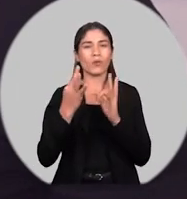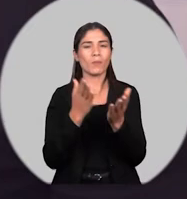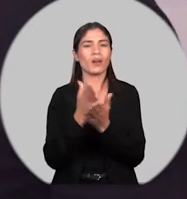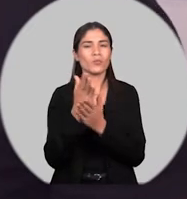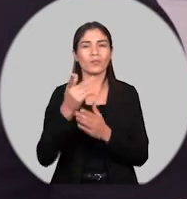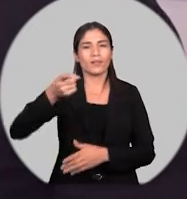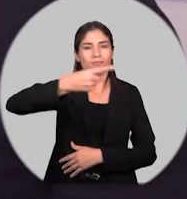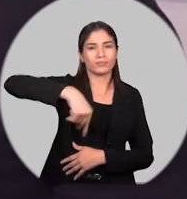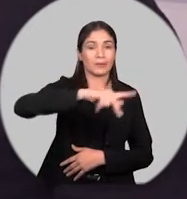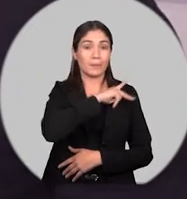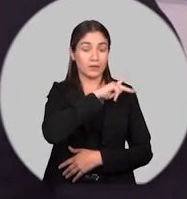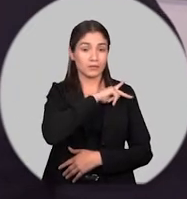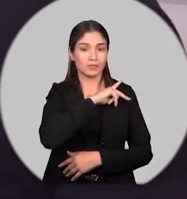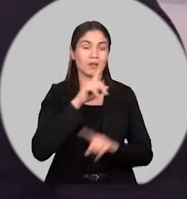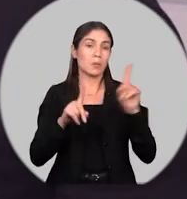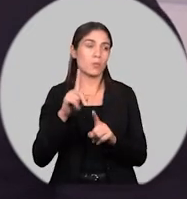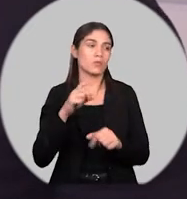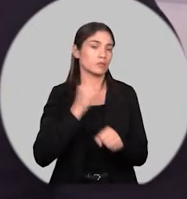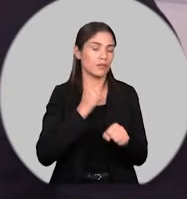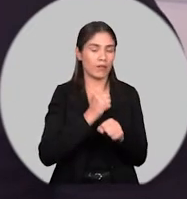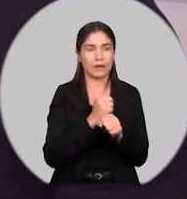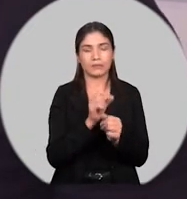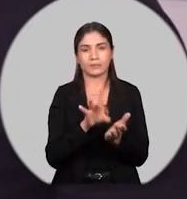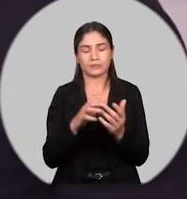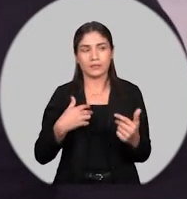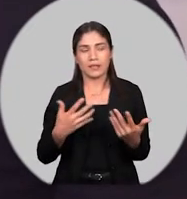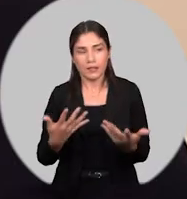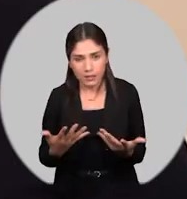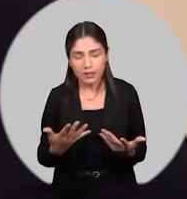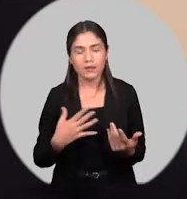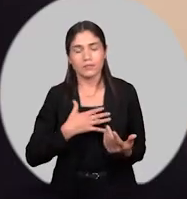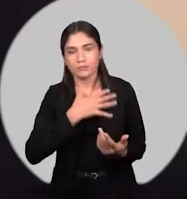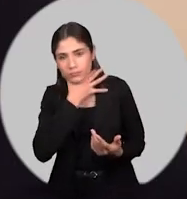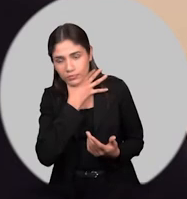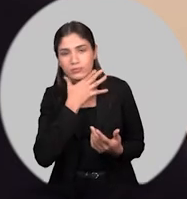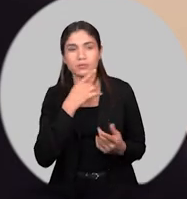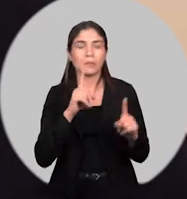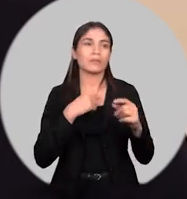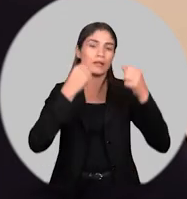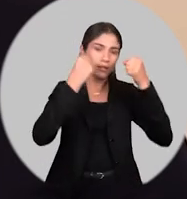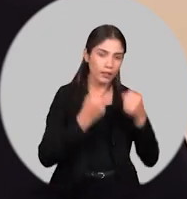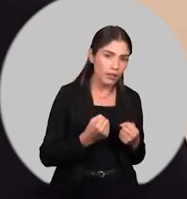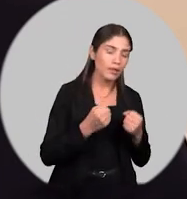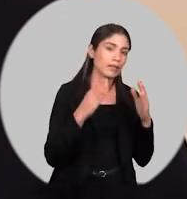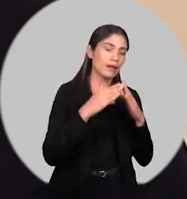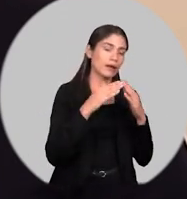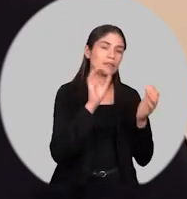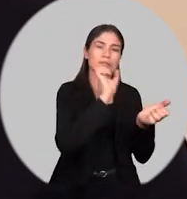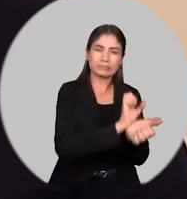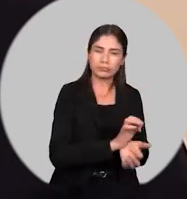momento donde hay gente perdiendo trabajo, después de tanto tiempo de encierro,